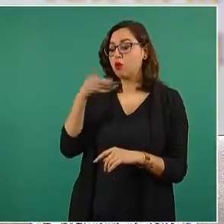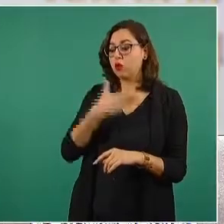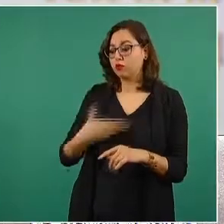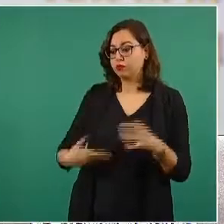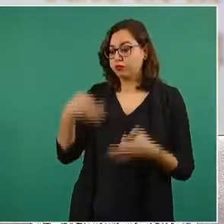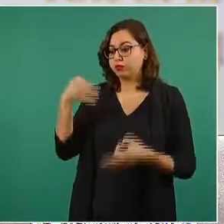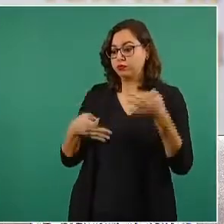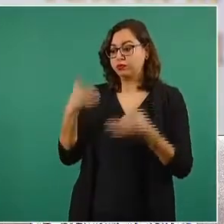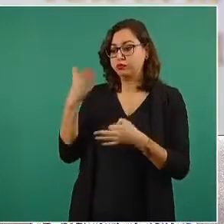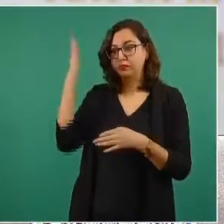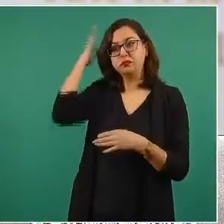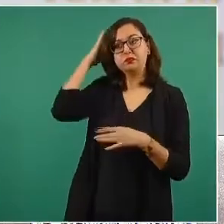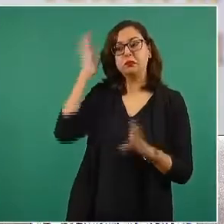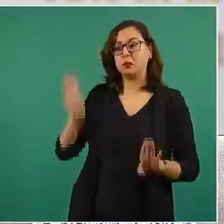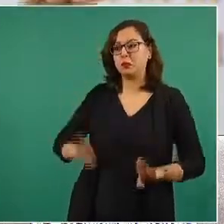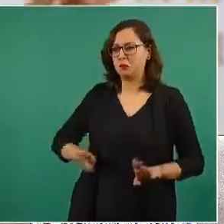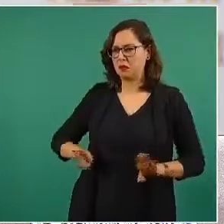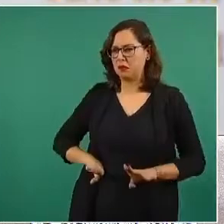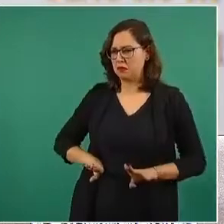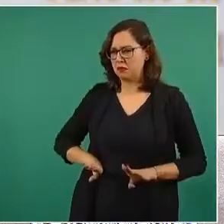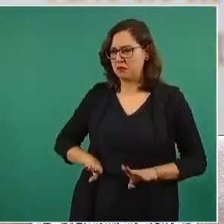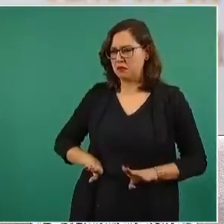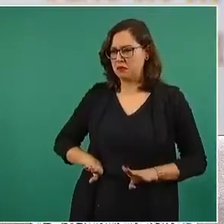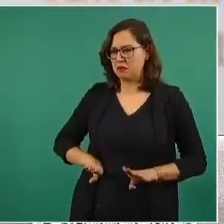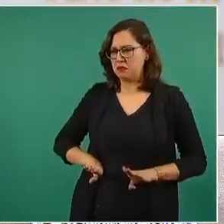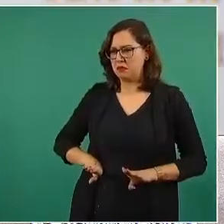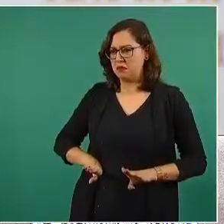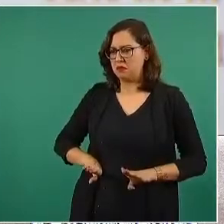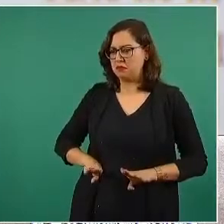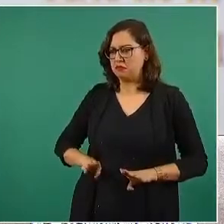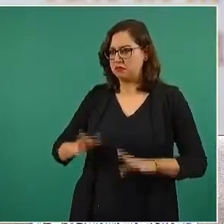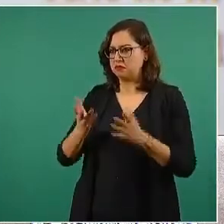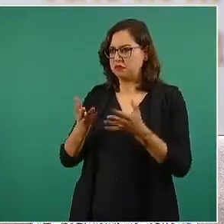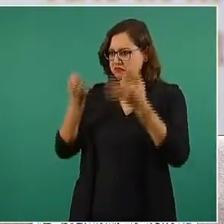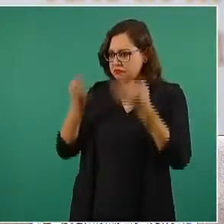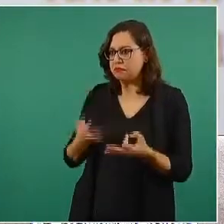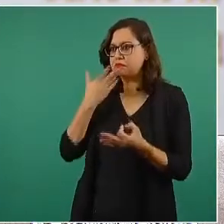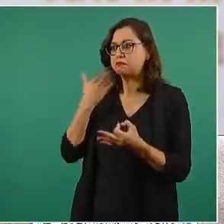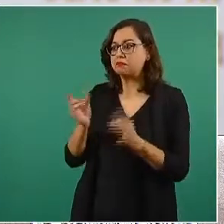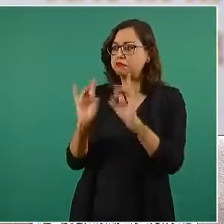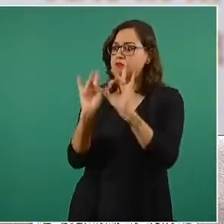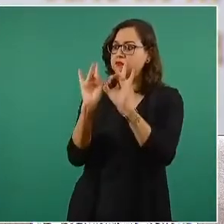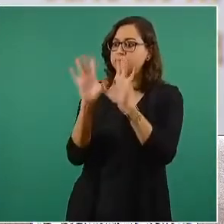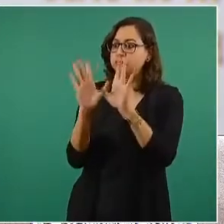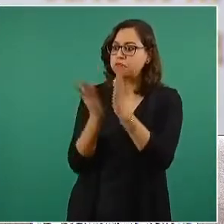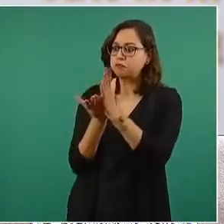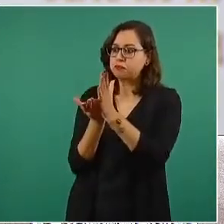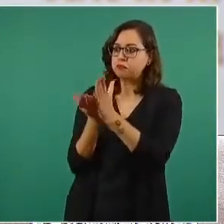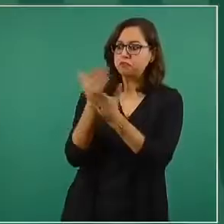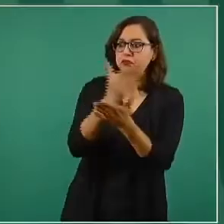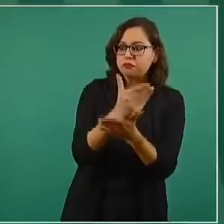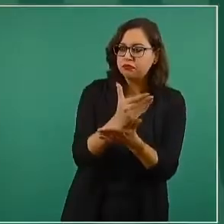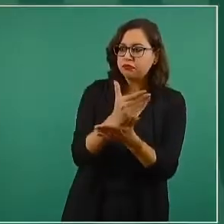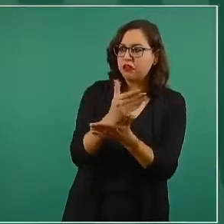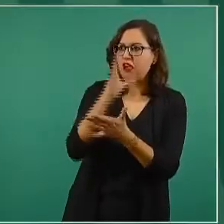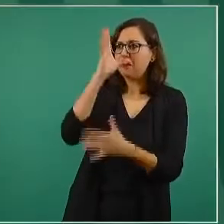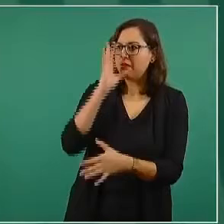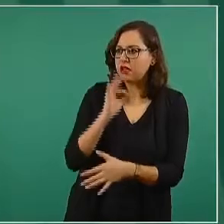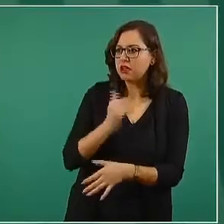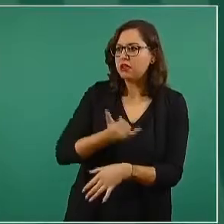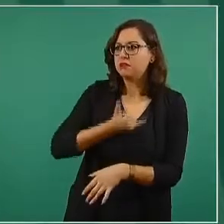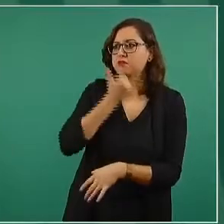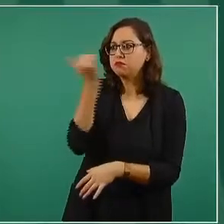de actuar con rectitud, cualquier fiscal, el presidente puede